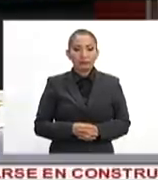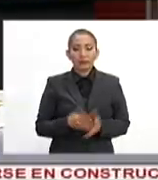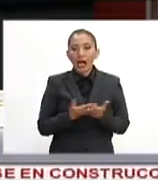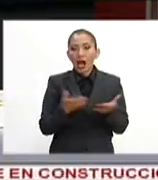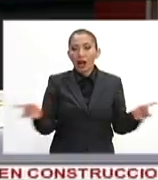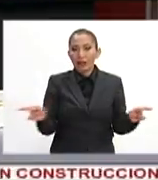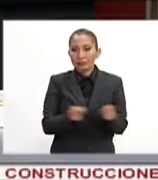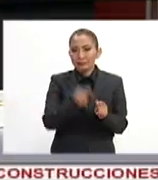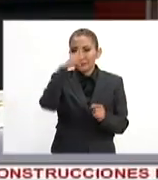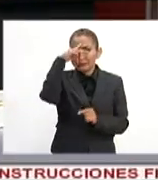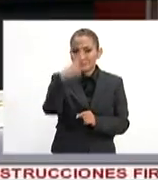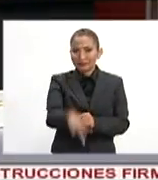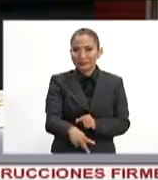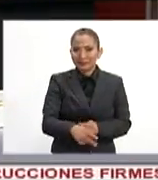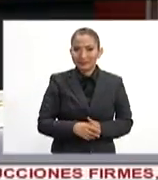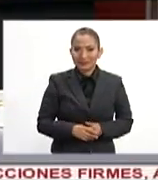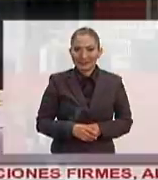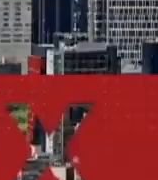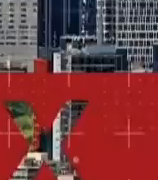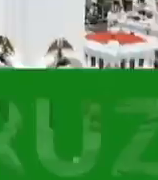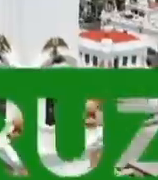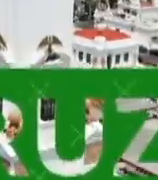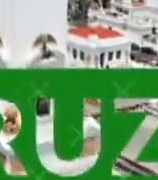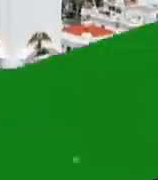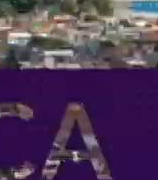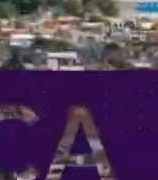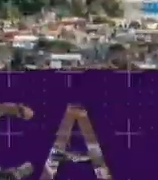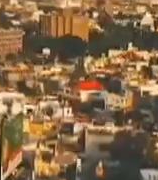Vamos a las breves del país.